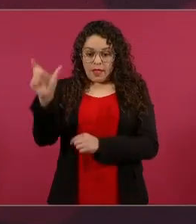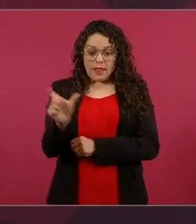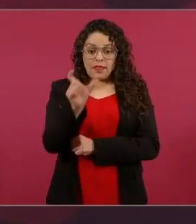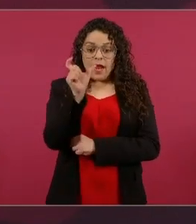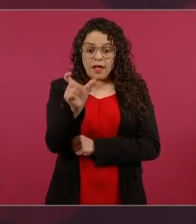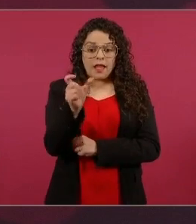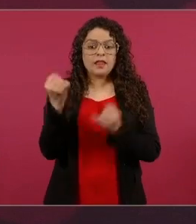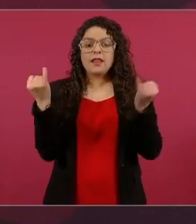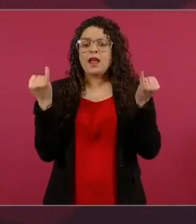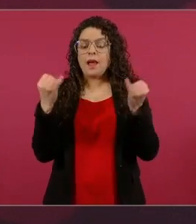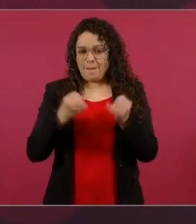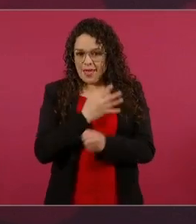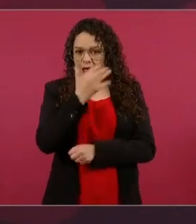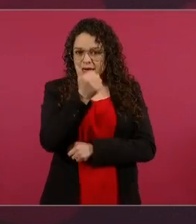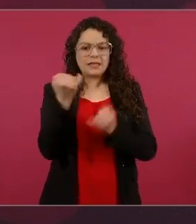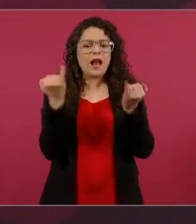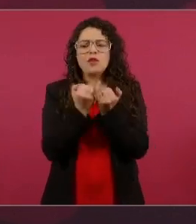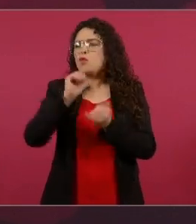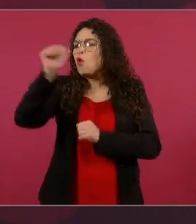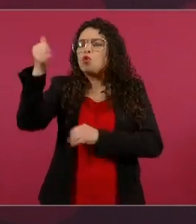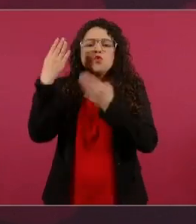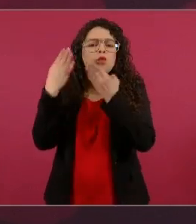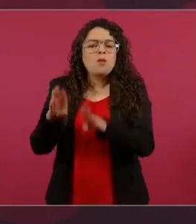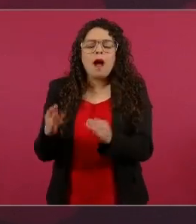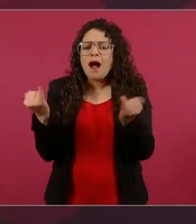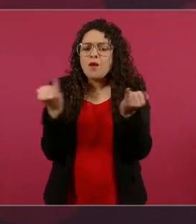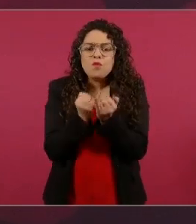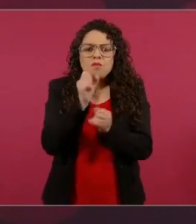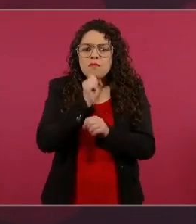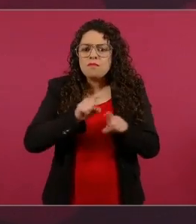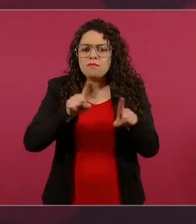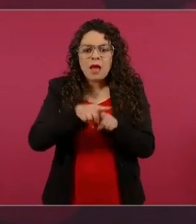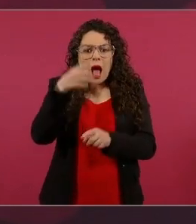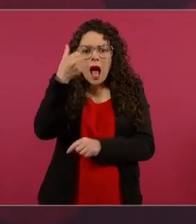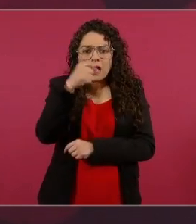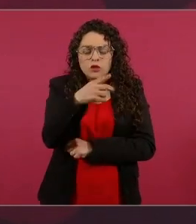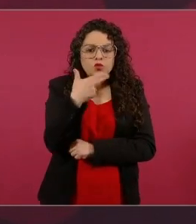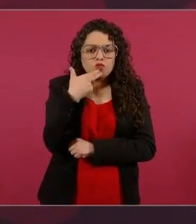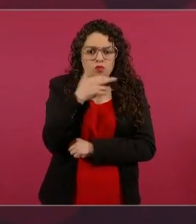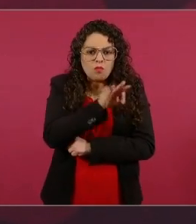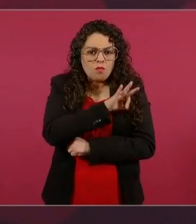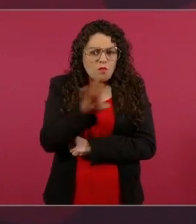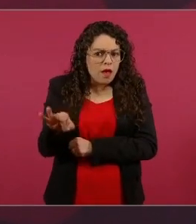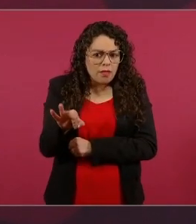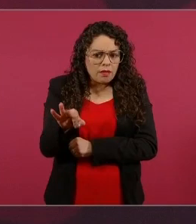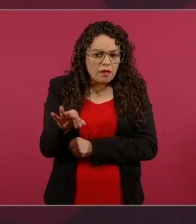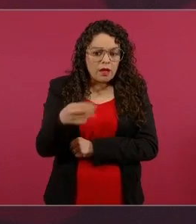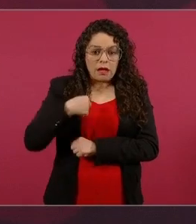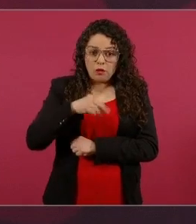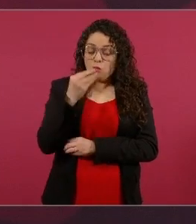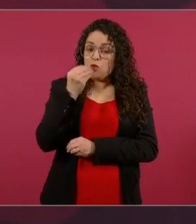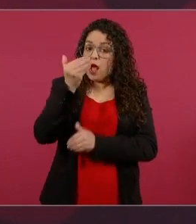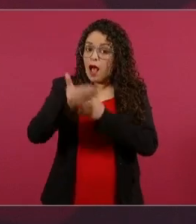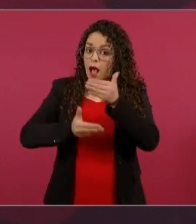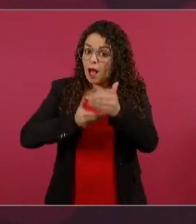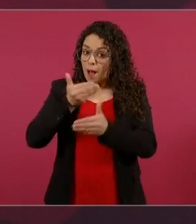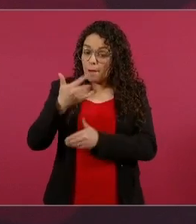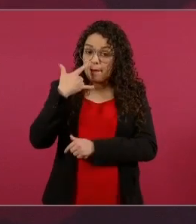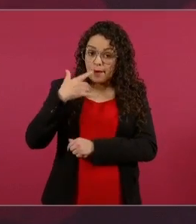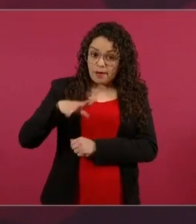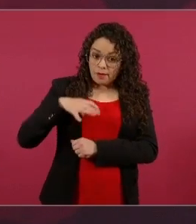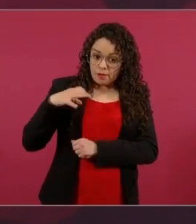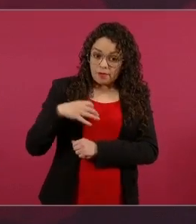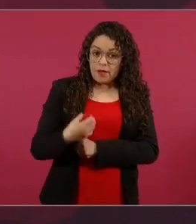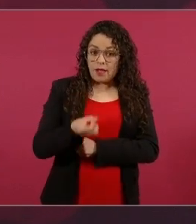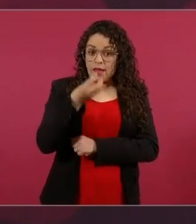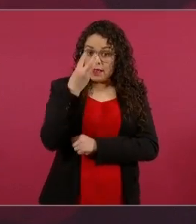tarjeta bancaria y afortunadamente ya hemos eh avanzado muchísimo eh tres bimestres